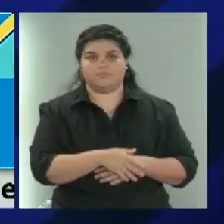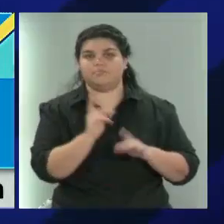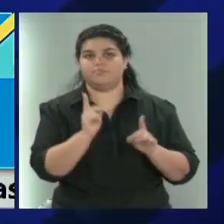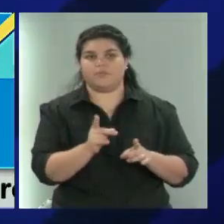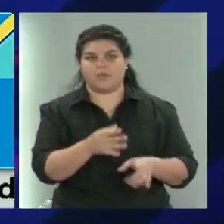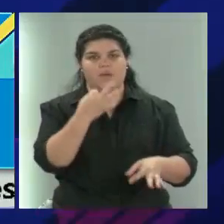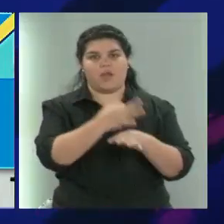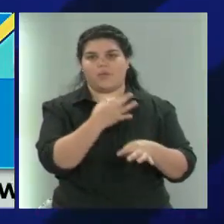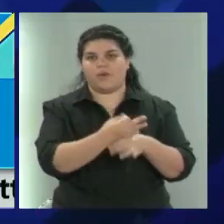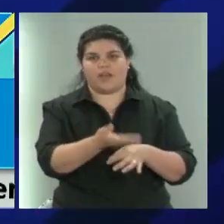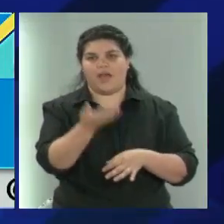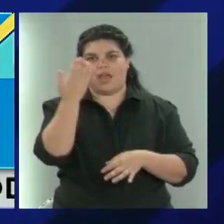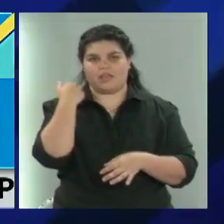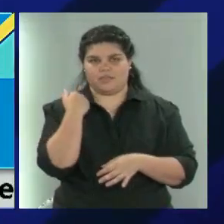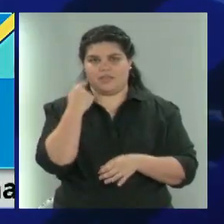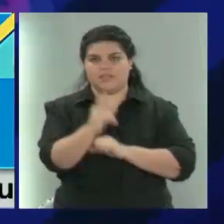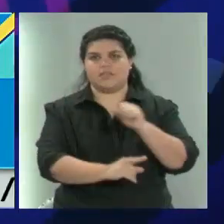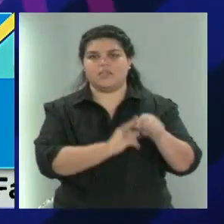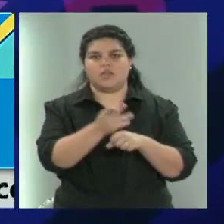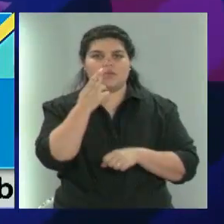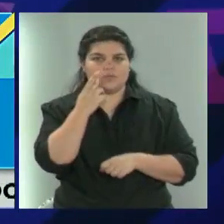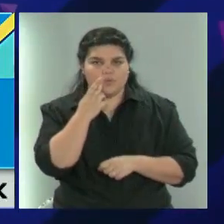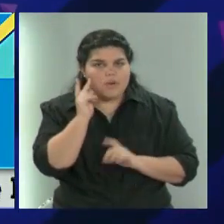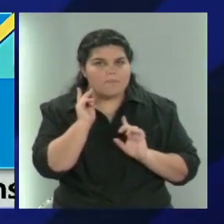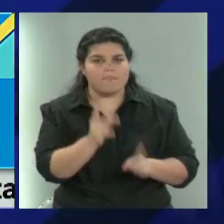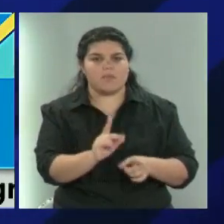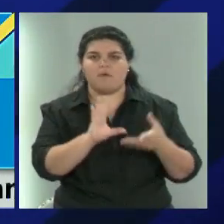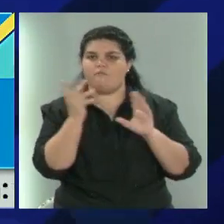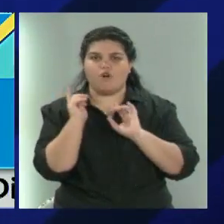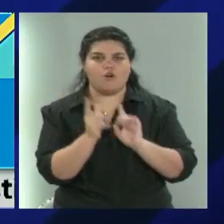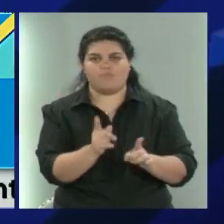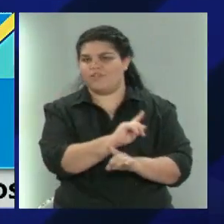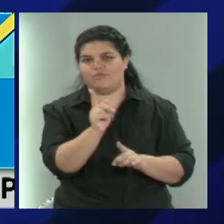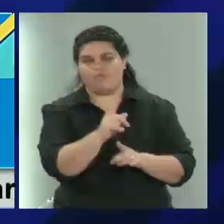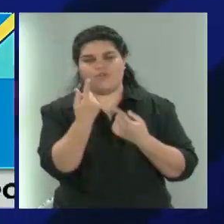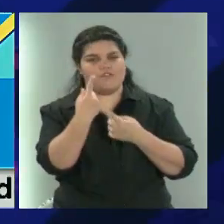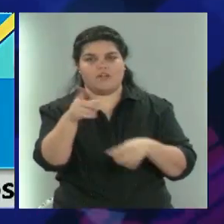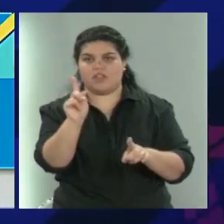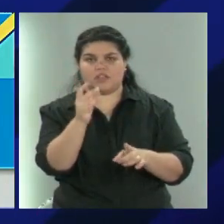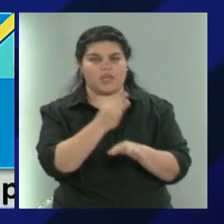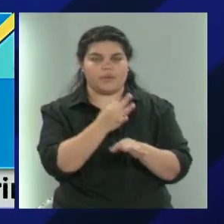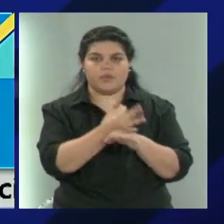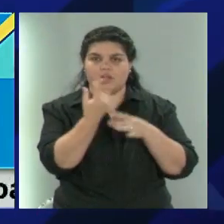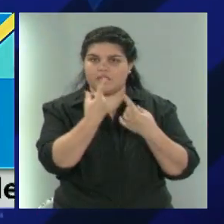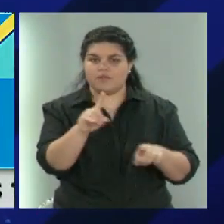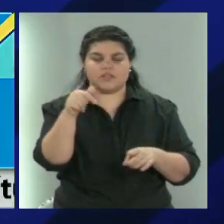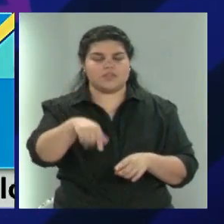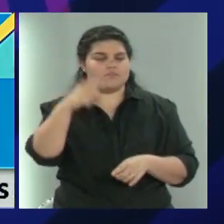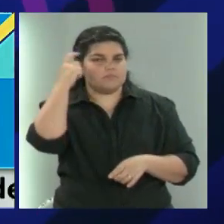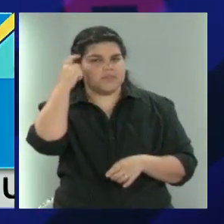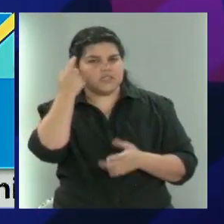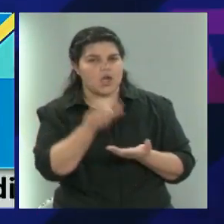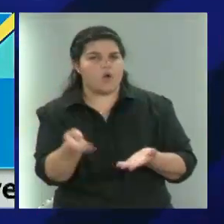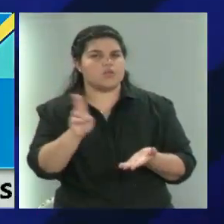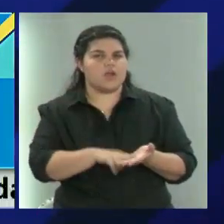la del siglo XIX, no es el modelo que uno aspira, es otra escuela, tenemos que repensar la escuela. Lo que